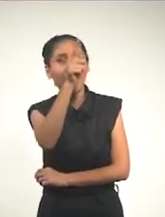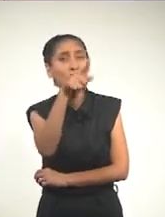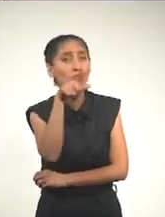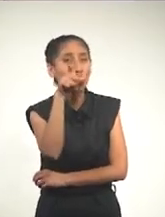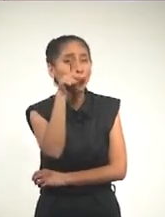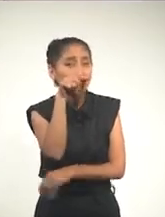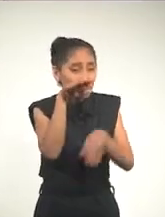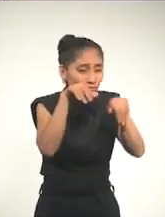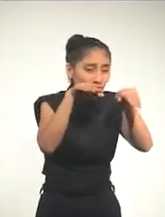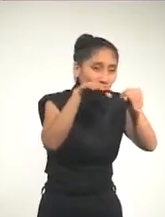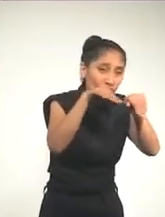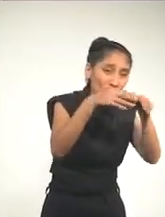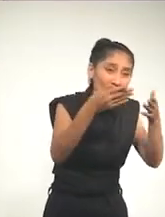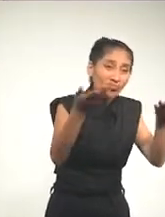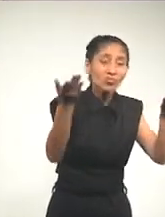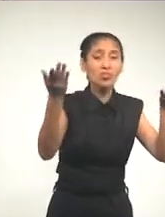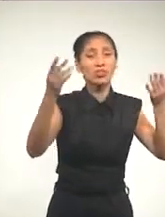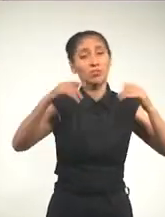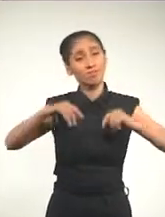¡El pichón!